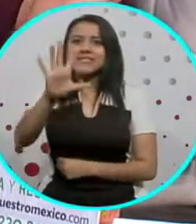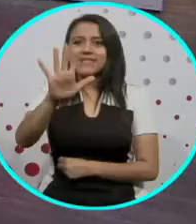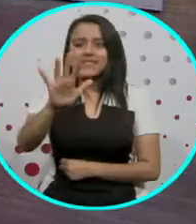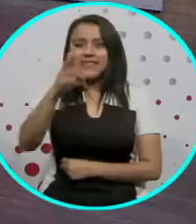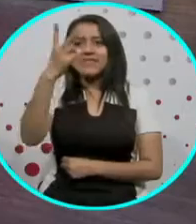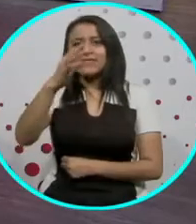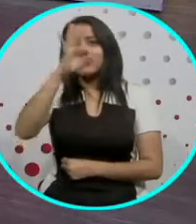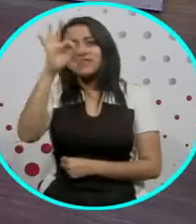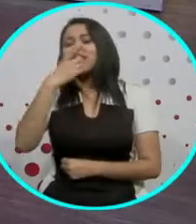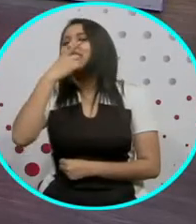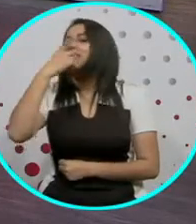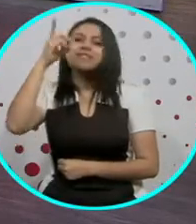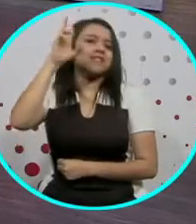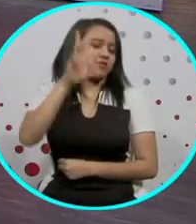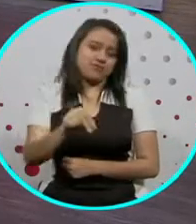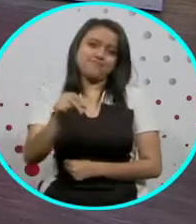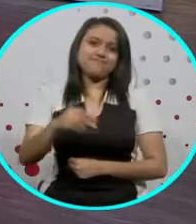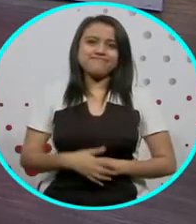52% dicen que no.